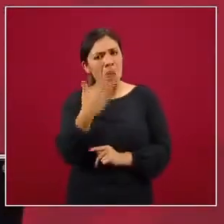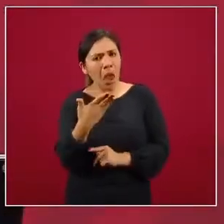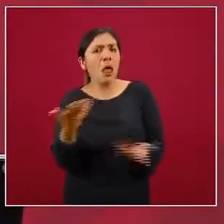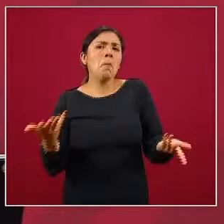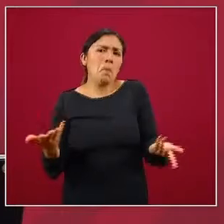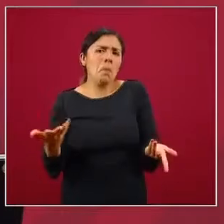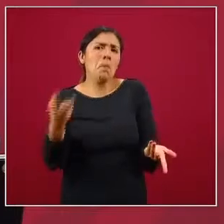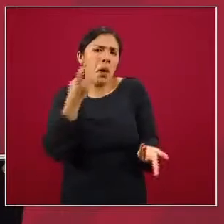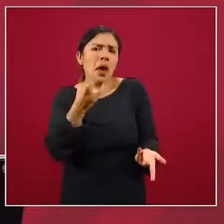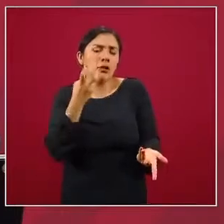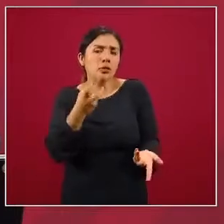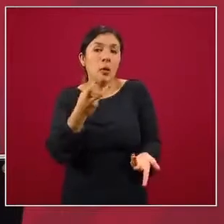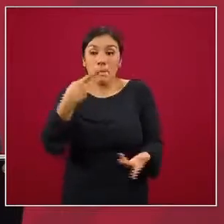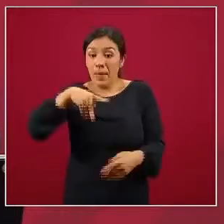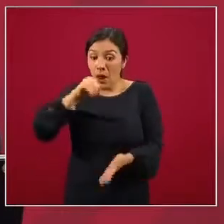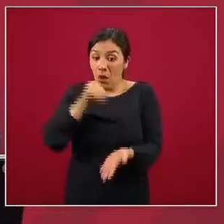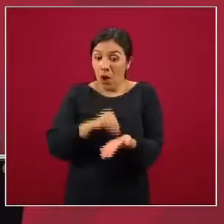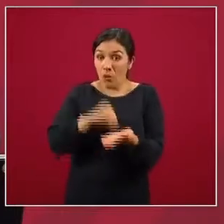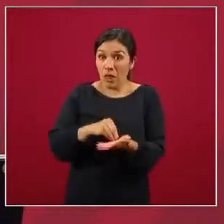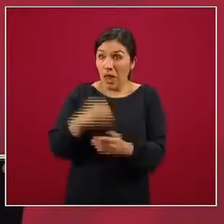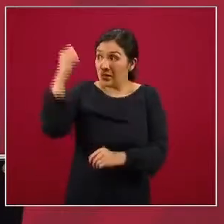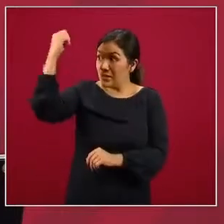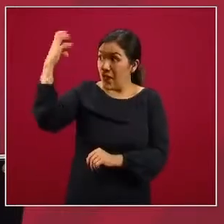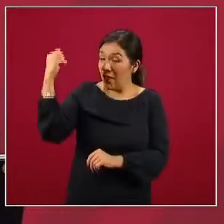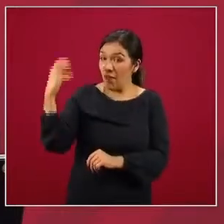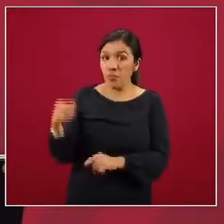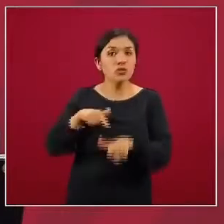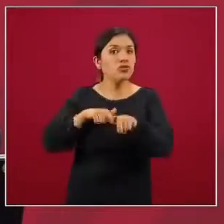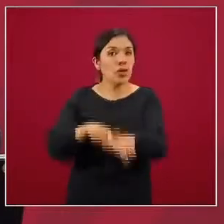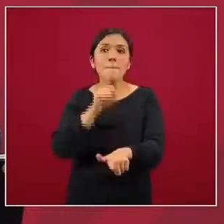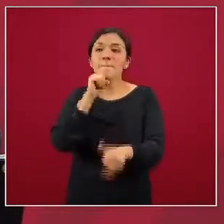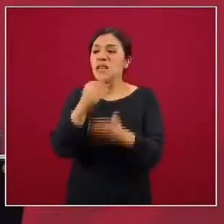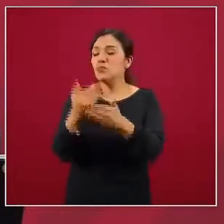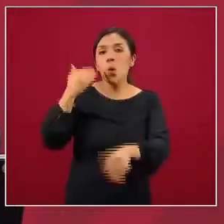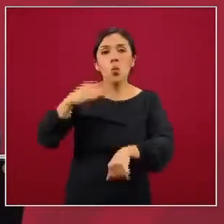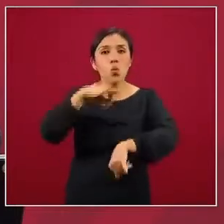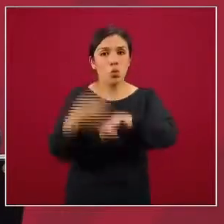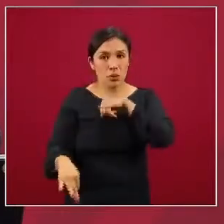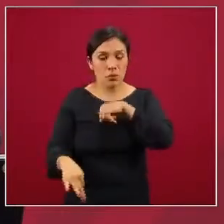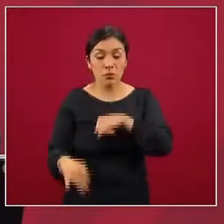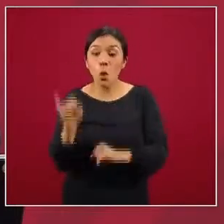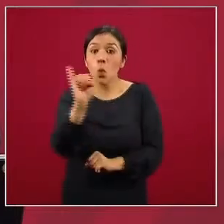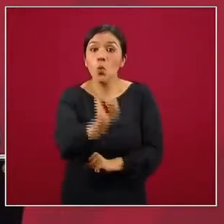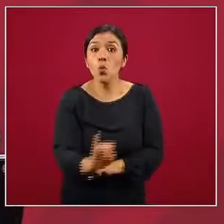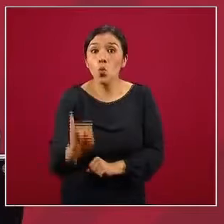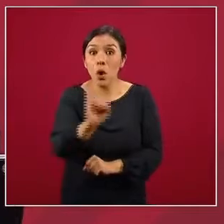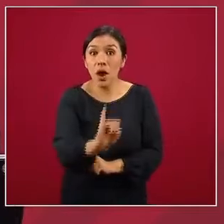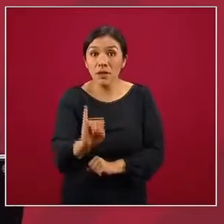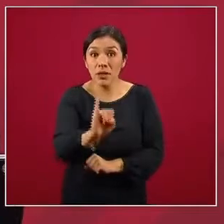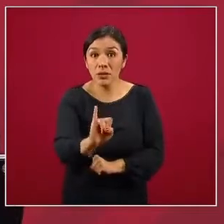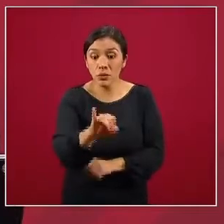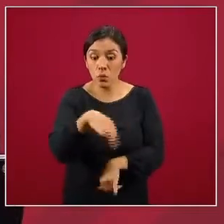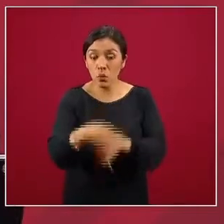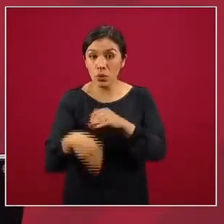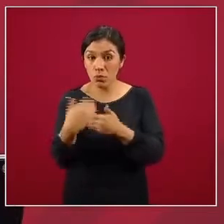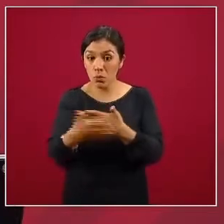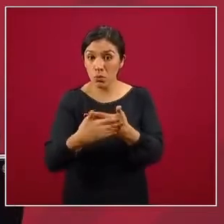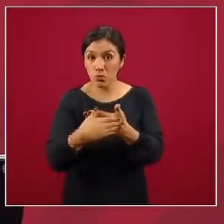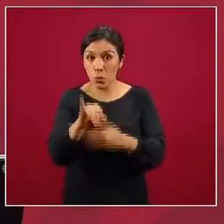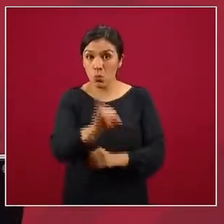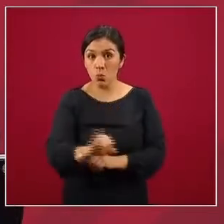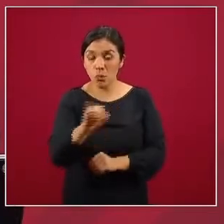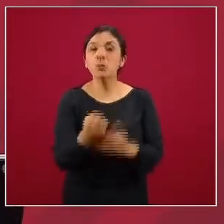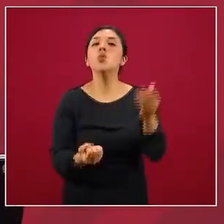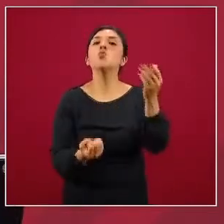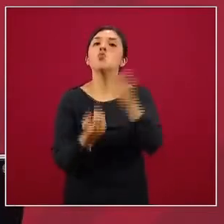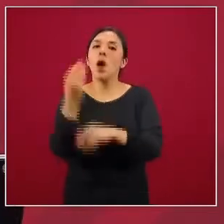bien. Entonces sigue vigente el semáforo recientemente publicado. Este jueves, termino con esto, vamos a tener